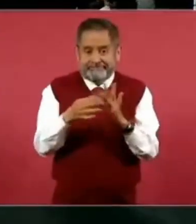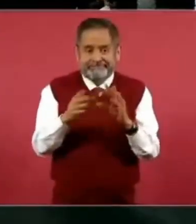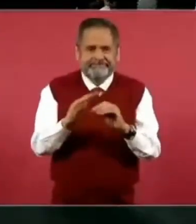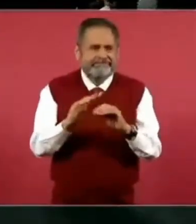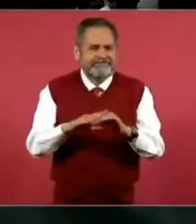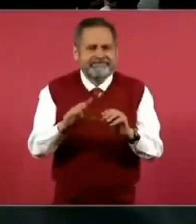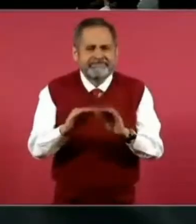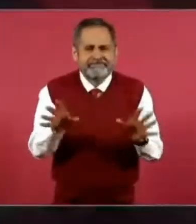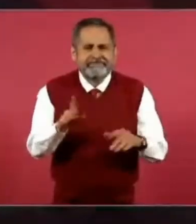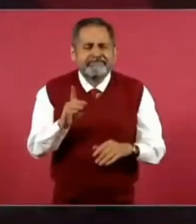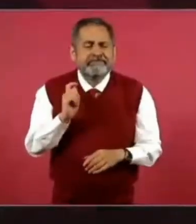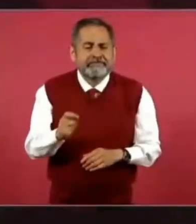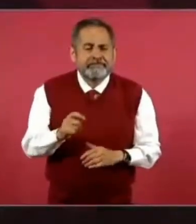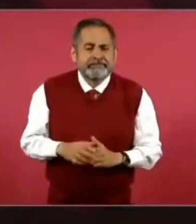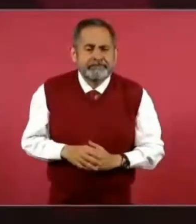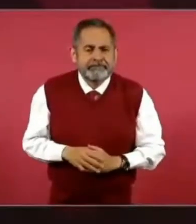de que